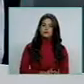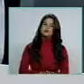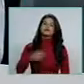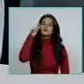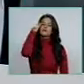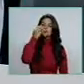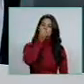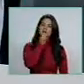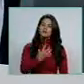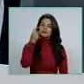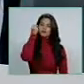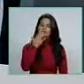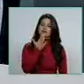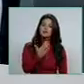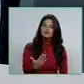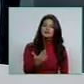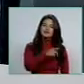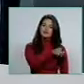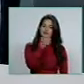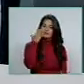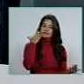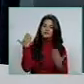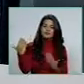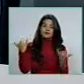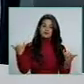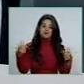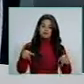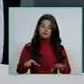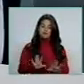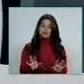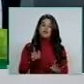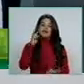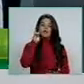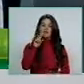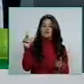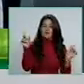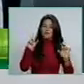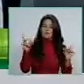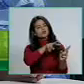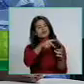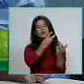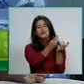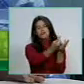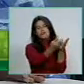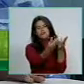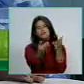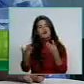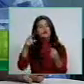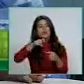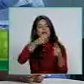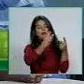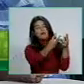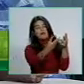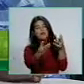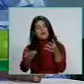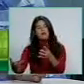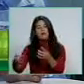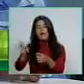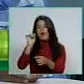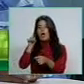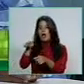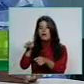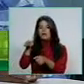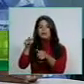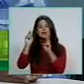Carlos, muy buenos días. Gracias por estar con nosotros una vez más y seguirnos a través de la programación de Vive el Canal. Que no, quizá no estaba en sus planes, que es el